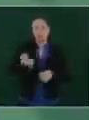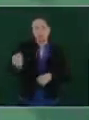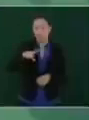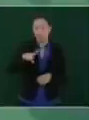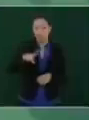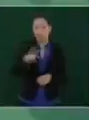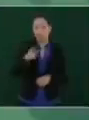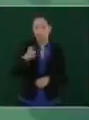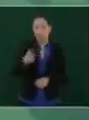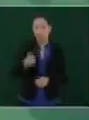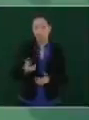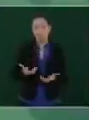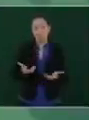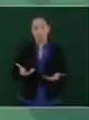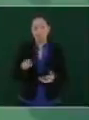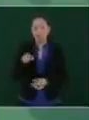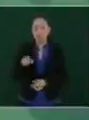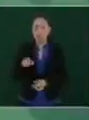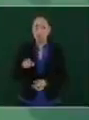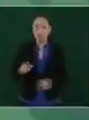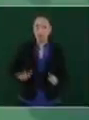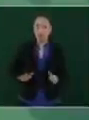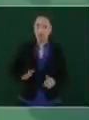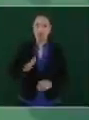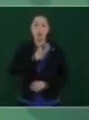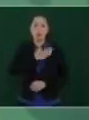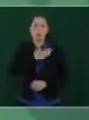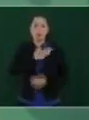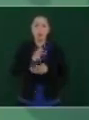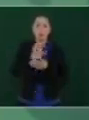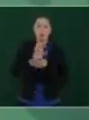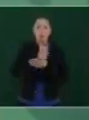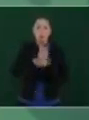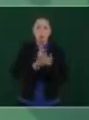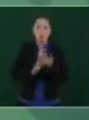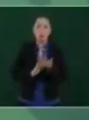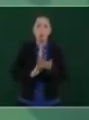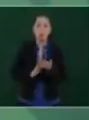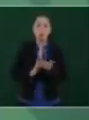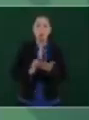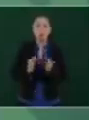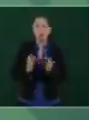expresado, bueno, noble, un pueblo hermano.